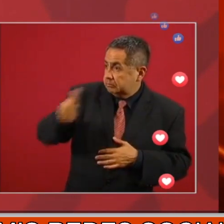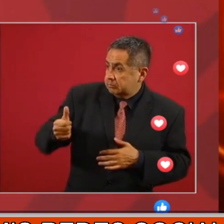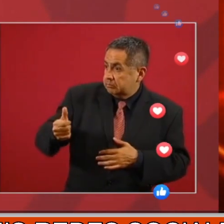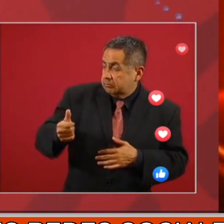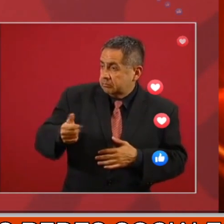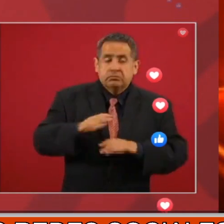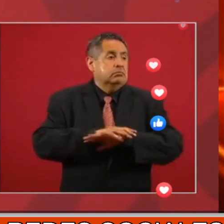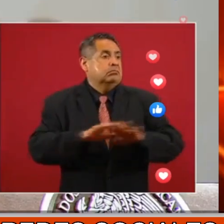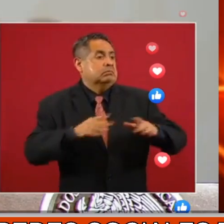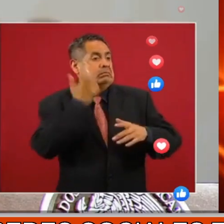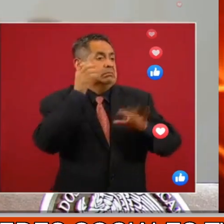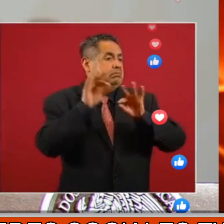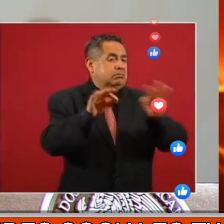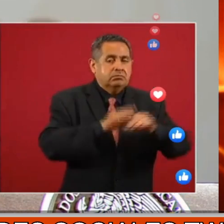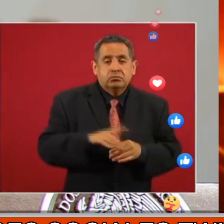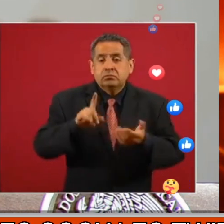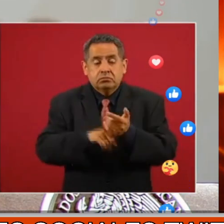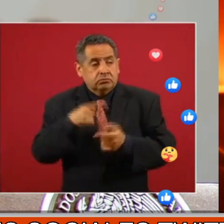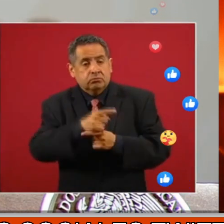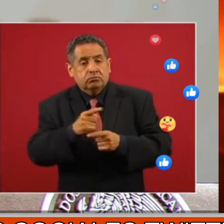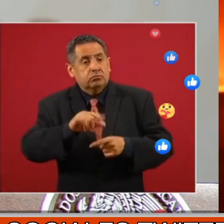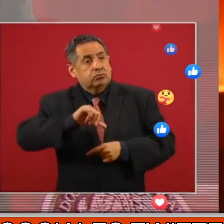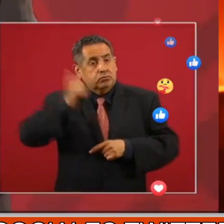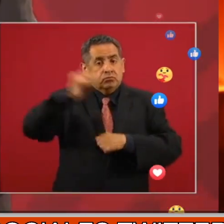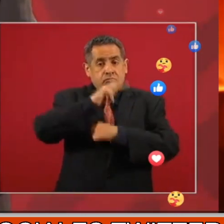dinero también de fundaciones del extranjero.